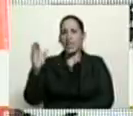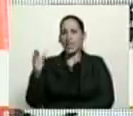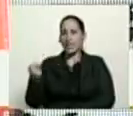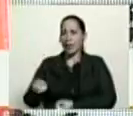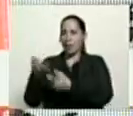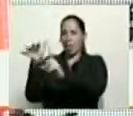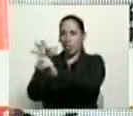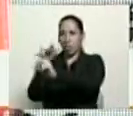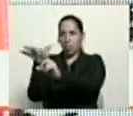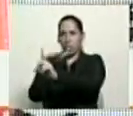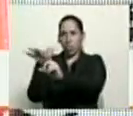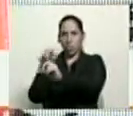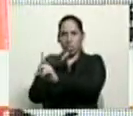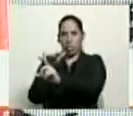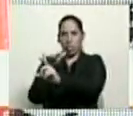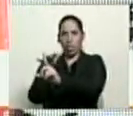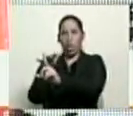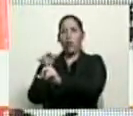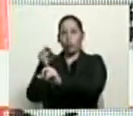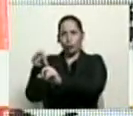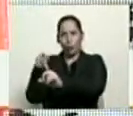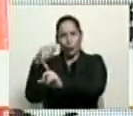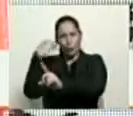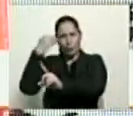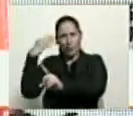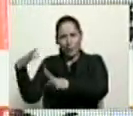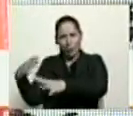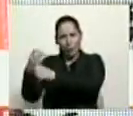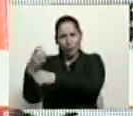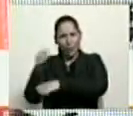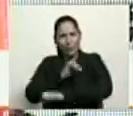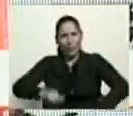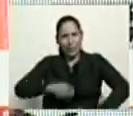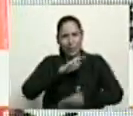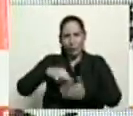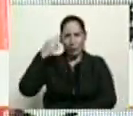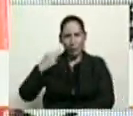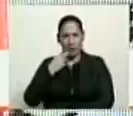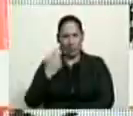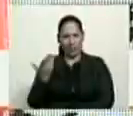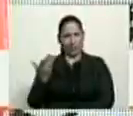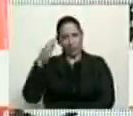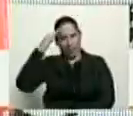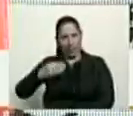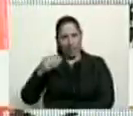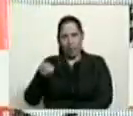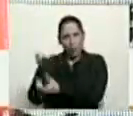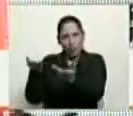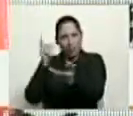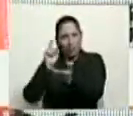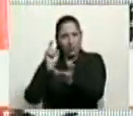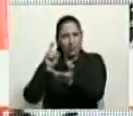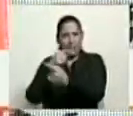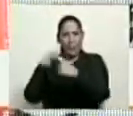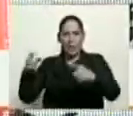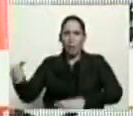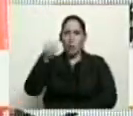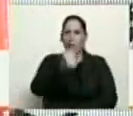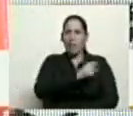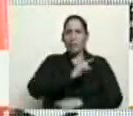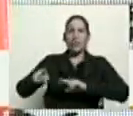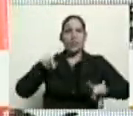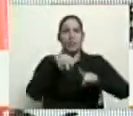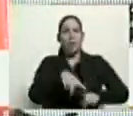Ponte a creer que vas a conseguir en la Fuerza Armada Nacional Bolivariana los militares que ustedes necesitan para imponer una dictadura aquí en